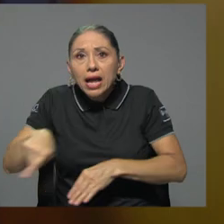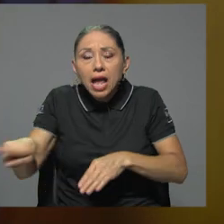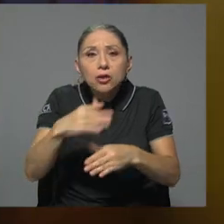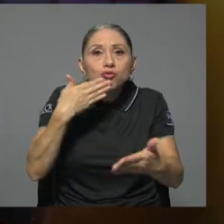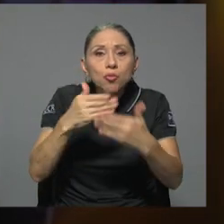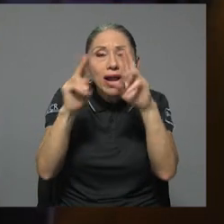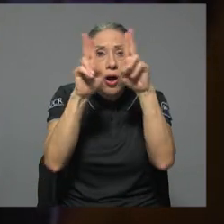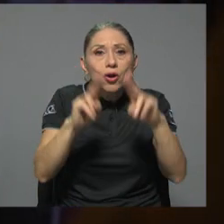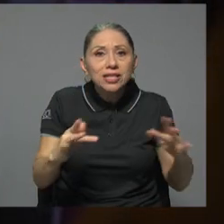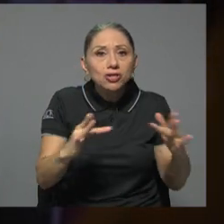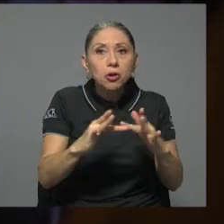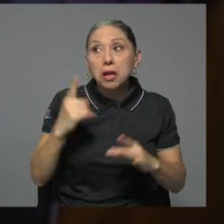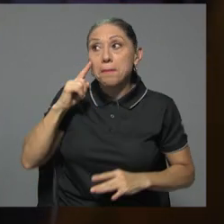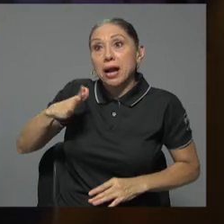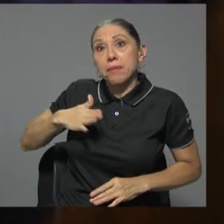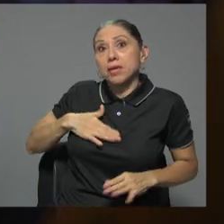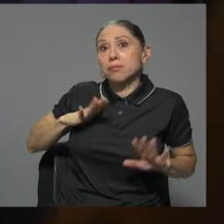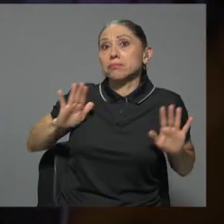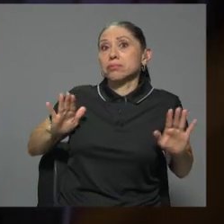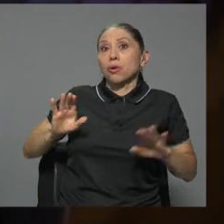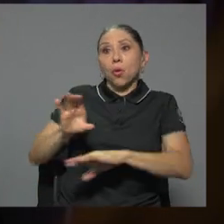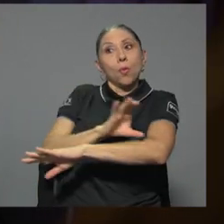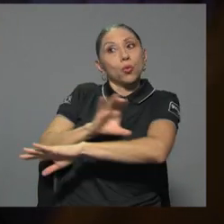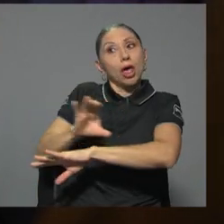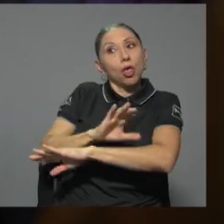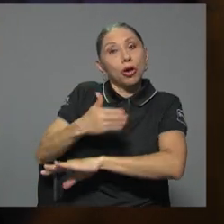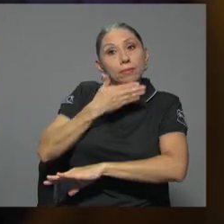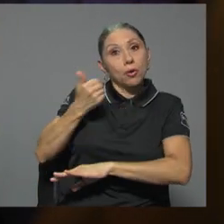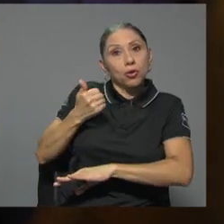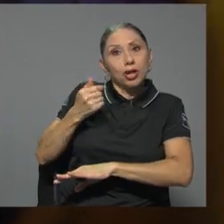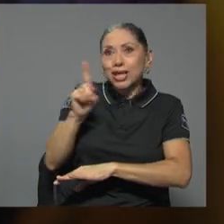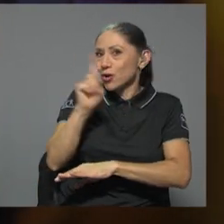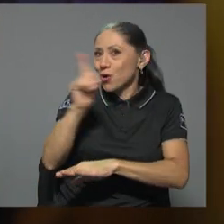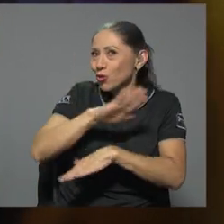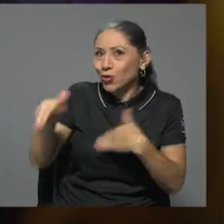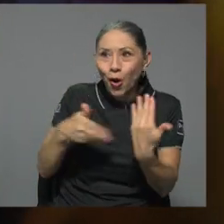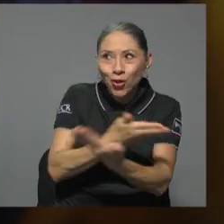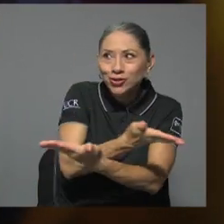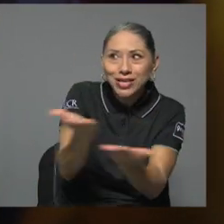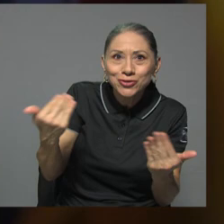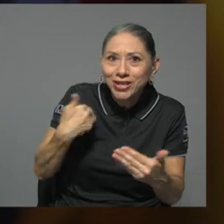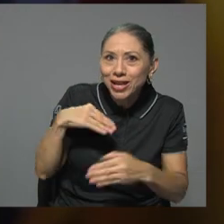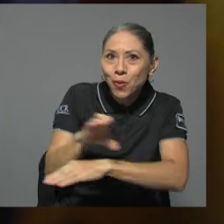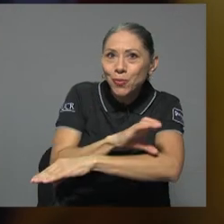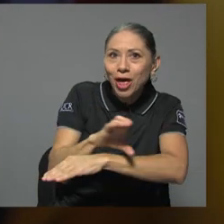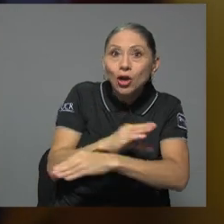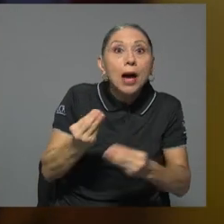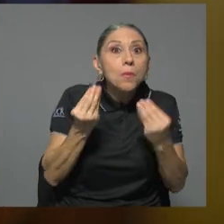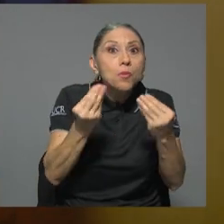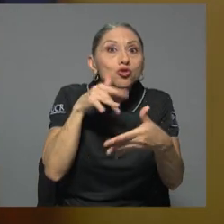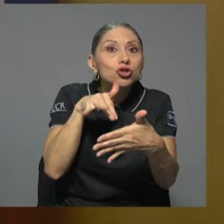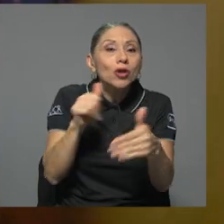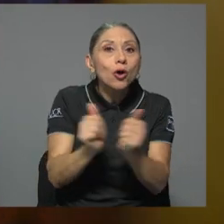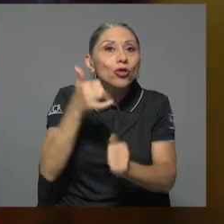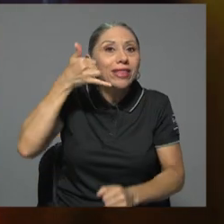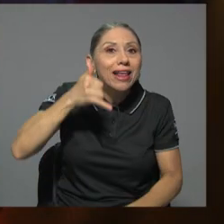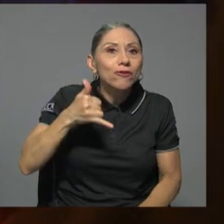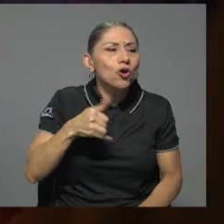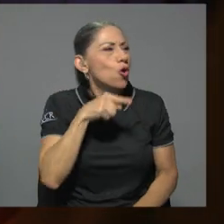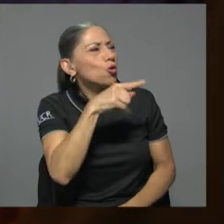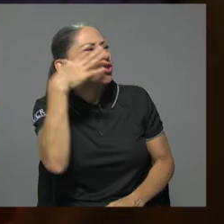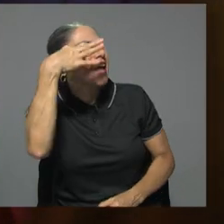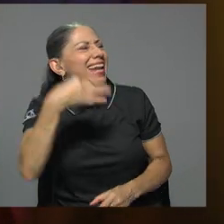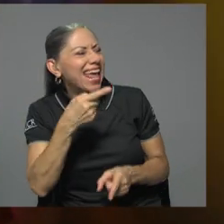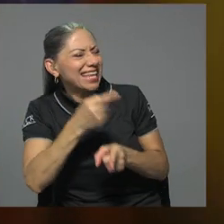buena conexión y para mí no hay como una computadora verdad que no todo lo tienen muchos somos por medio de teléfonos cual entidad cree